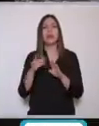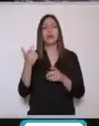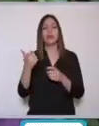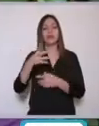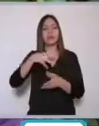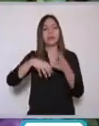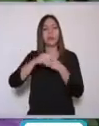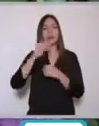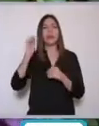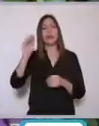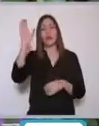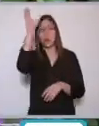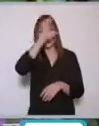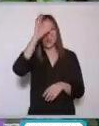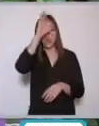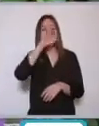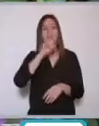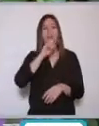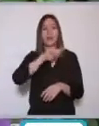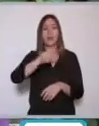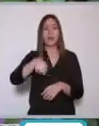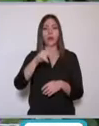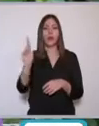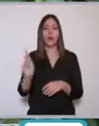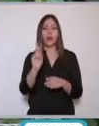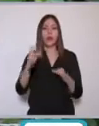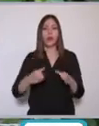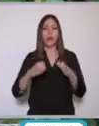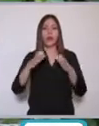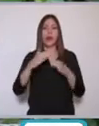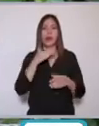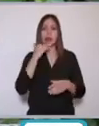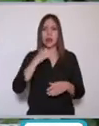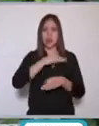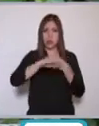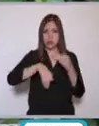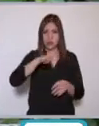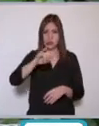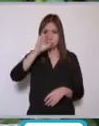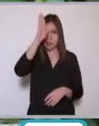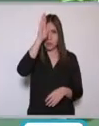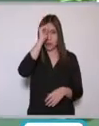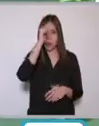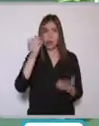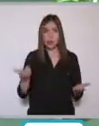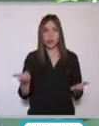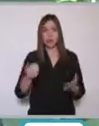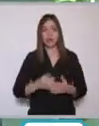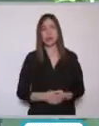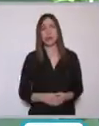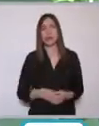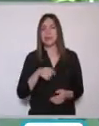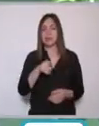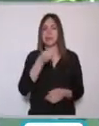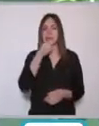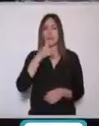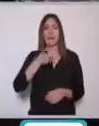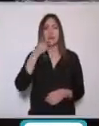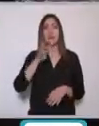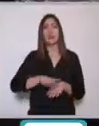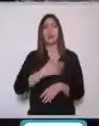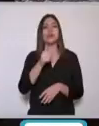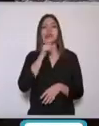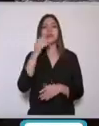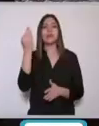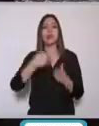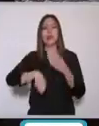con los sectores culturales, con el mismo pueblo alemán? ¿El pueblo alemán está de acuerdo? Esa es una muy buena pregunta. Justamente, ¿por qué no se ha logrado un acuerdo?